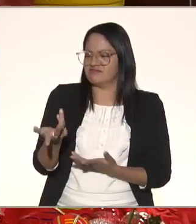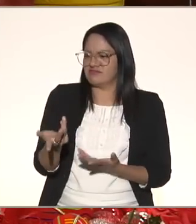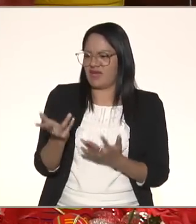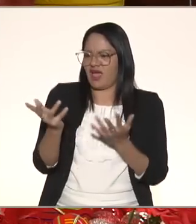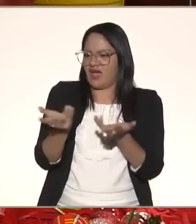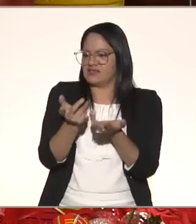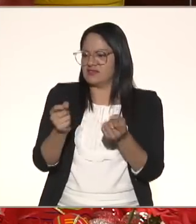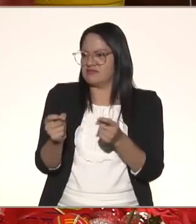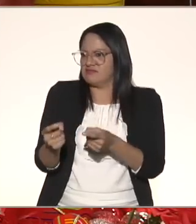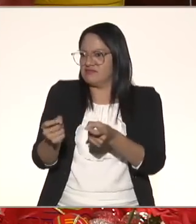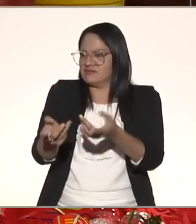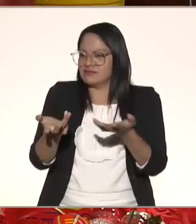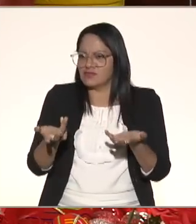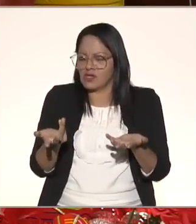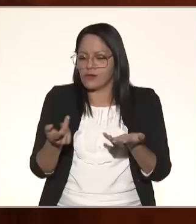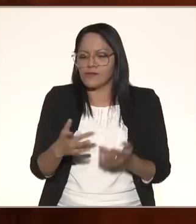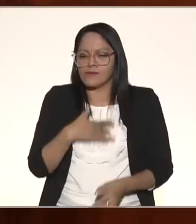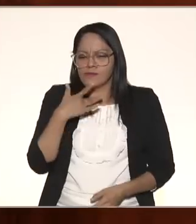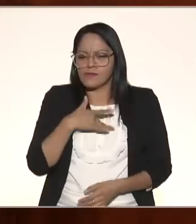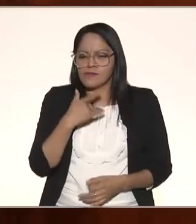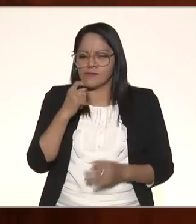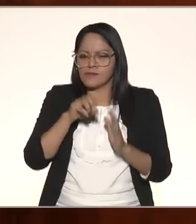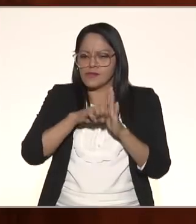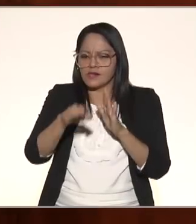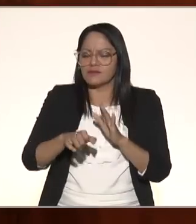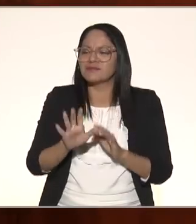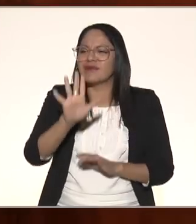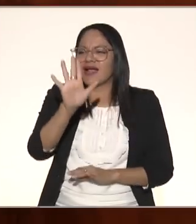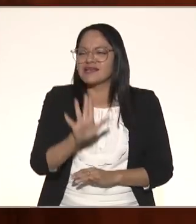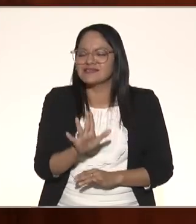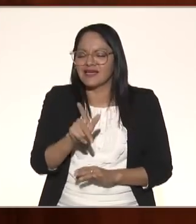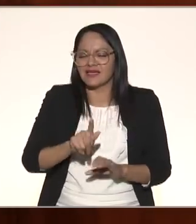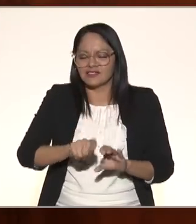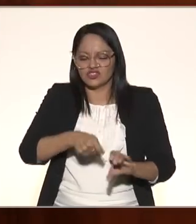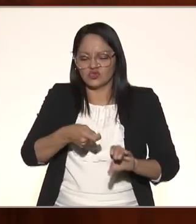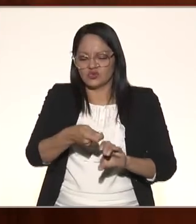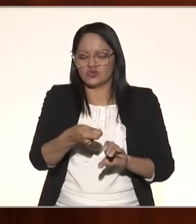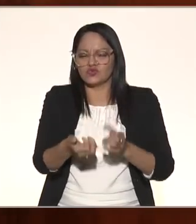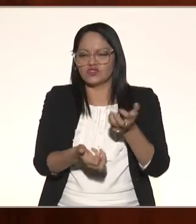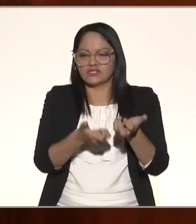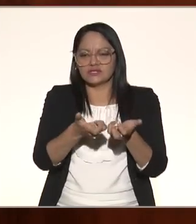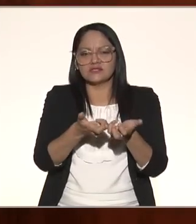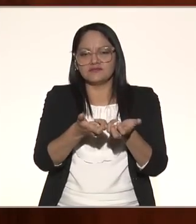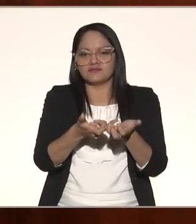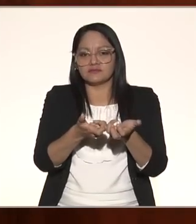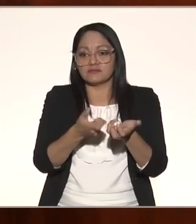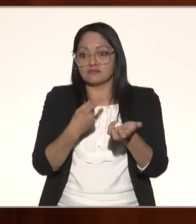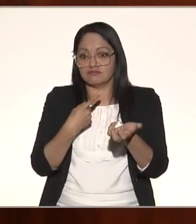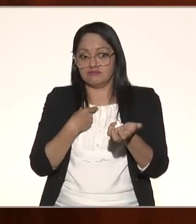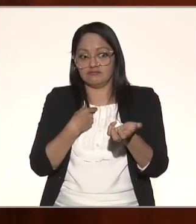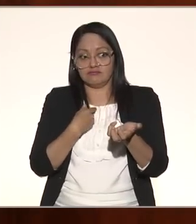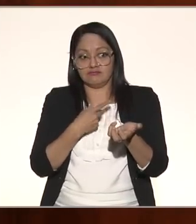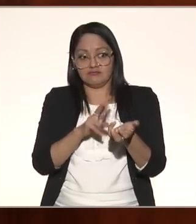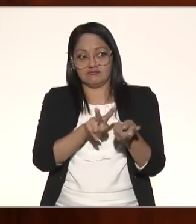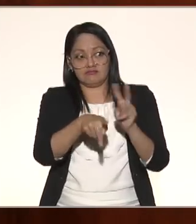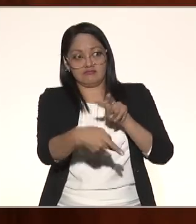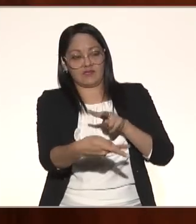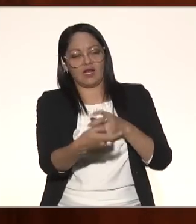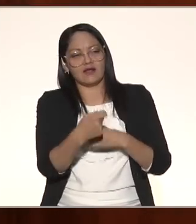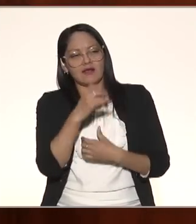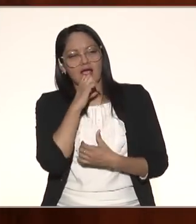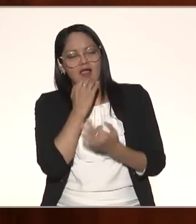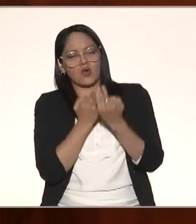pues sí o sea prendimos el piloto automático por ahí en la relación y ya no estoy recibiendo como esa